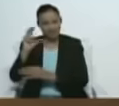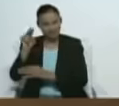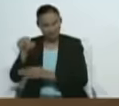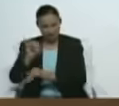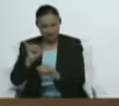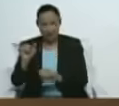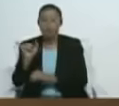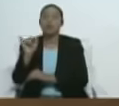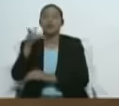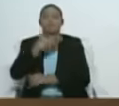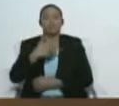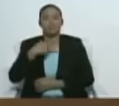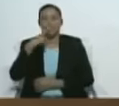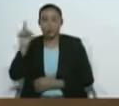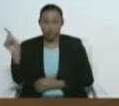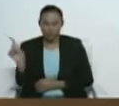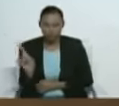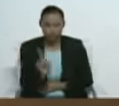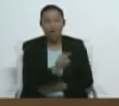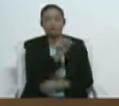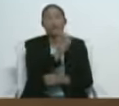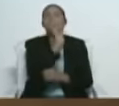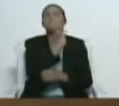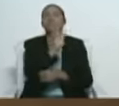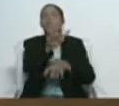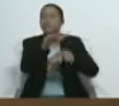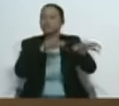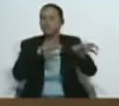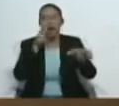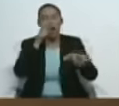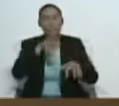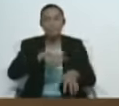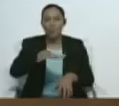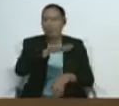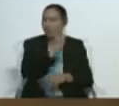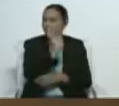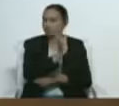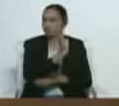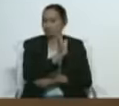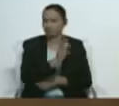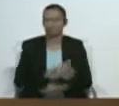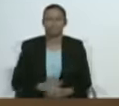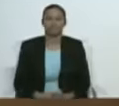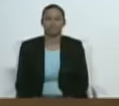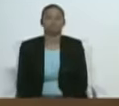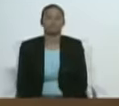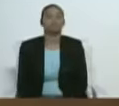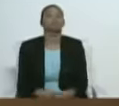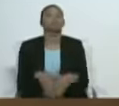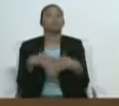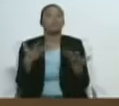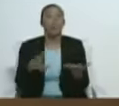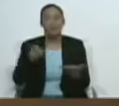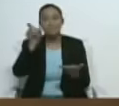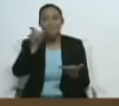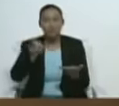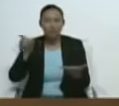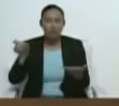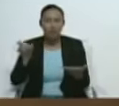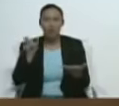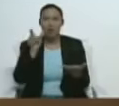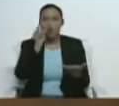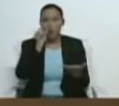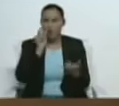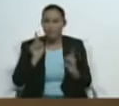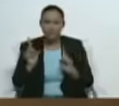cne a las 11:30 de la mañana se observó que una multitud de personas alteradas señalaban a